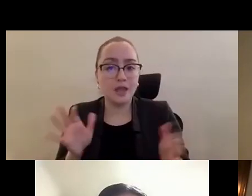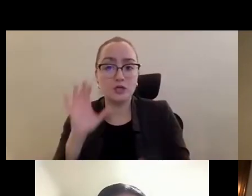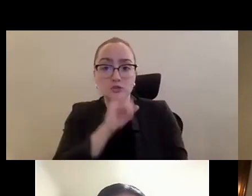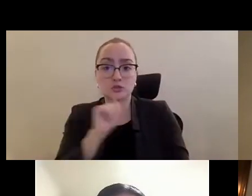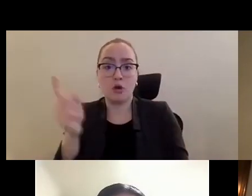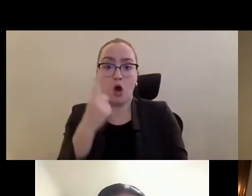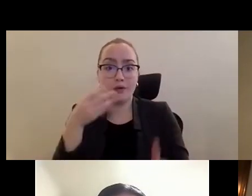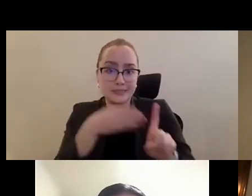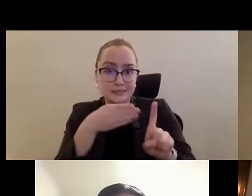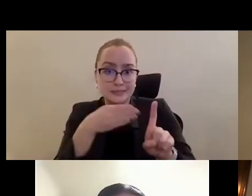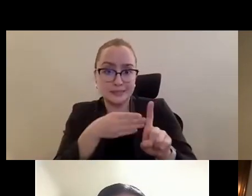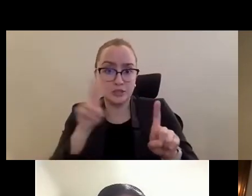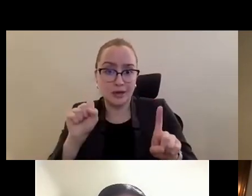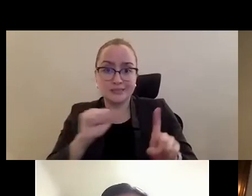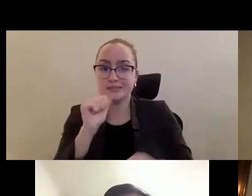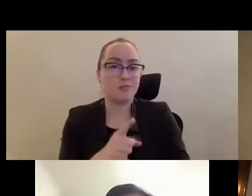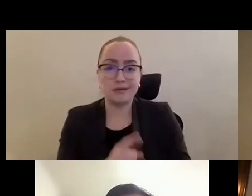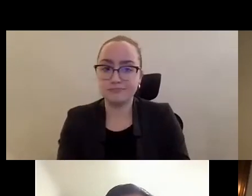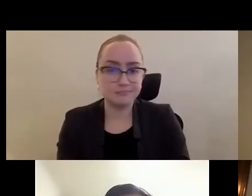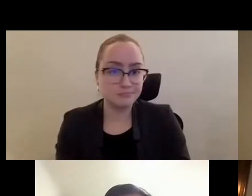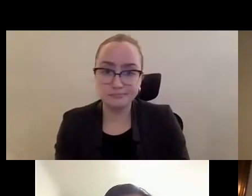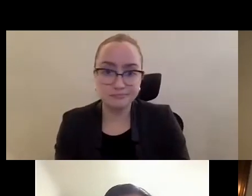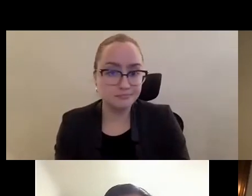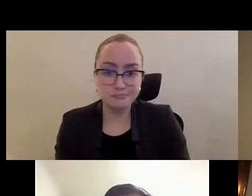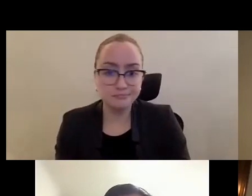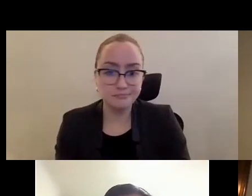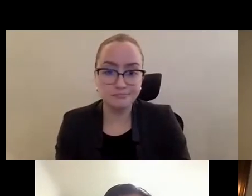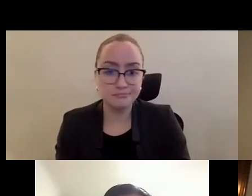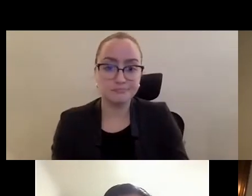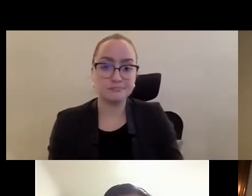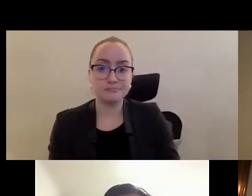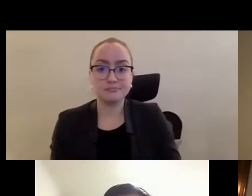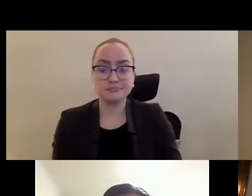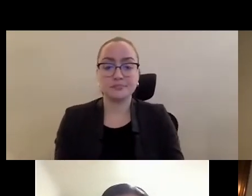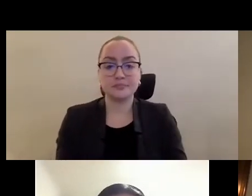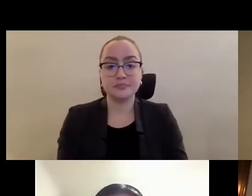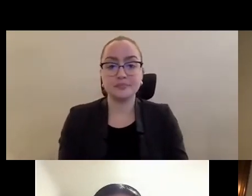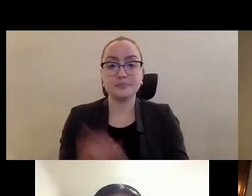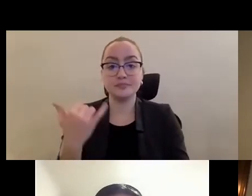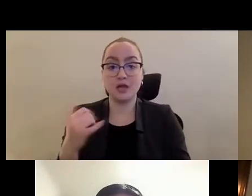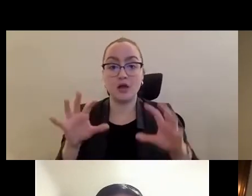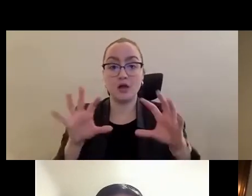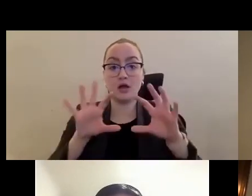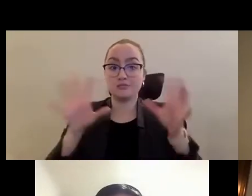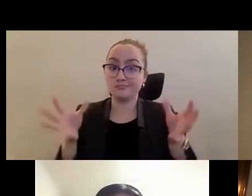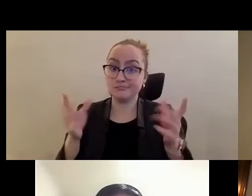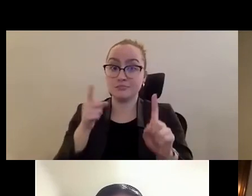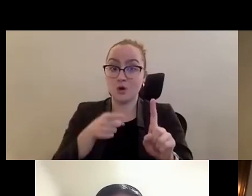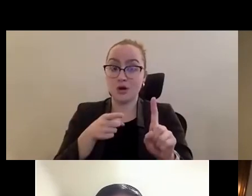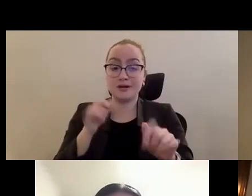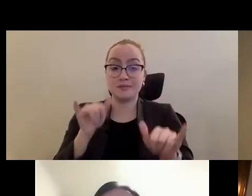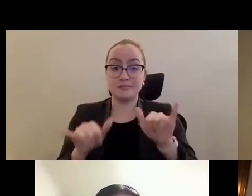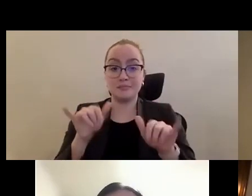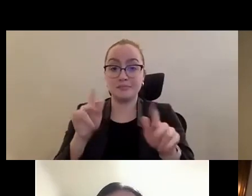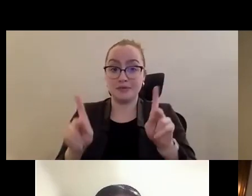Entonces, me parece que la suposición que todos van a venir a Estados Unidos no es correcto. Y además, muchas de las razones por las cuales gente